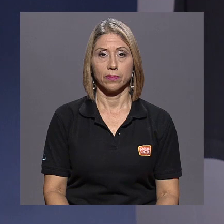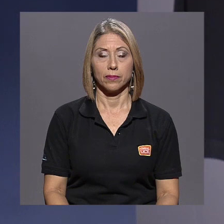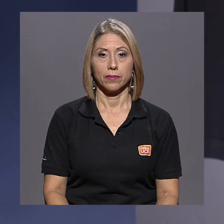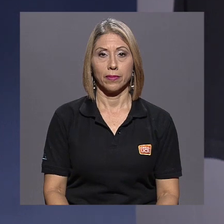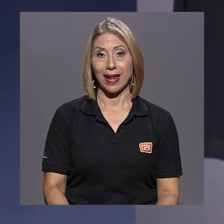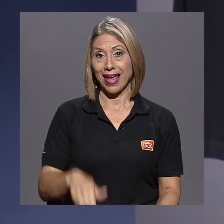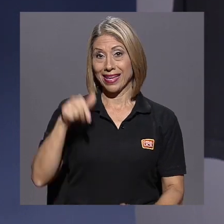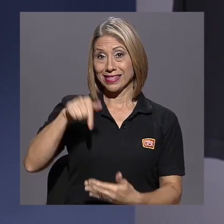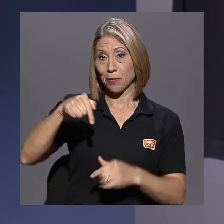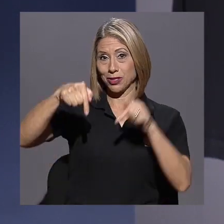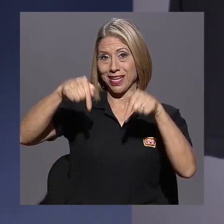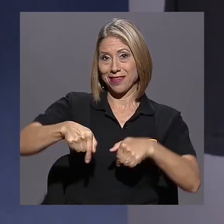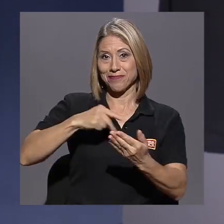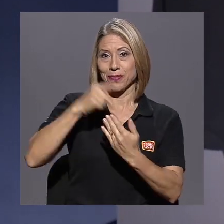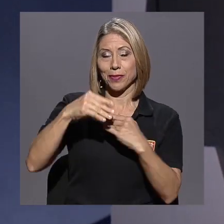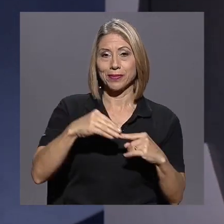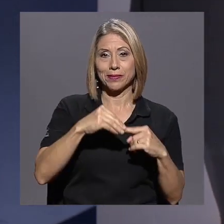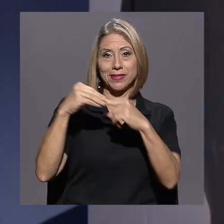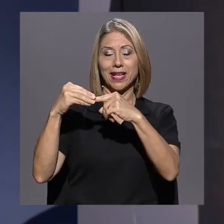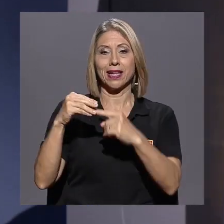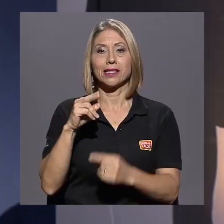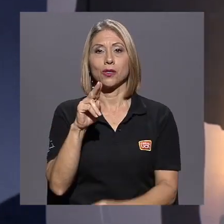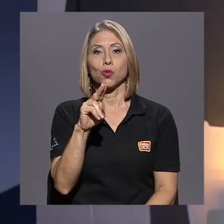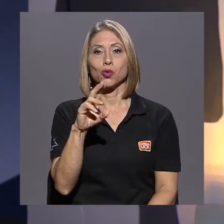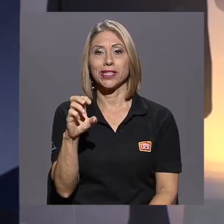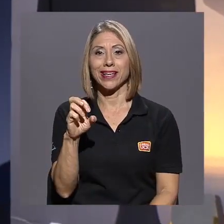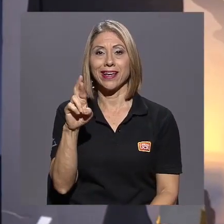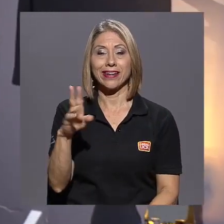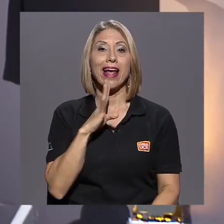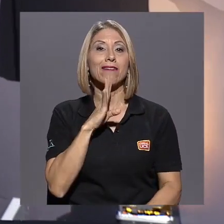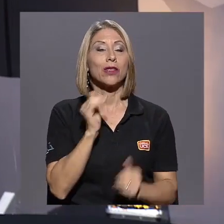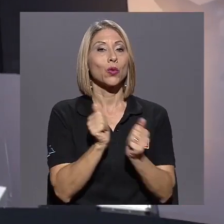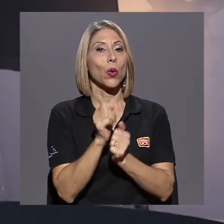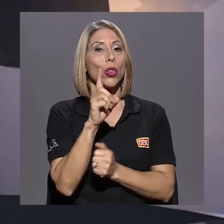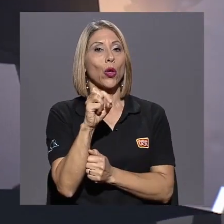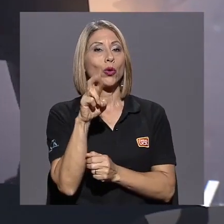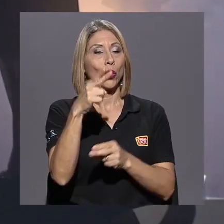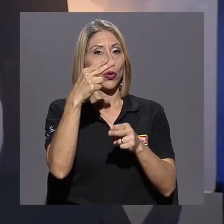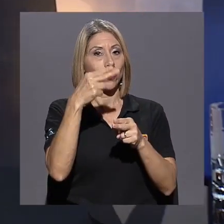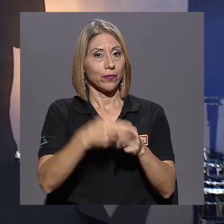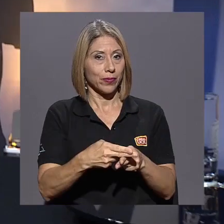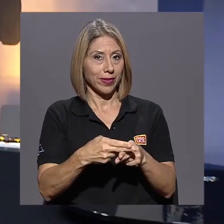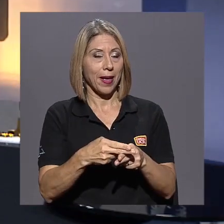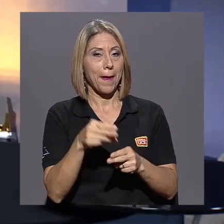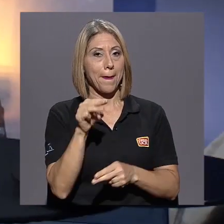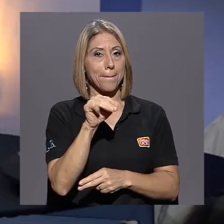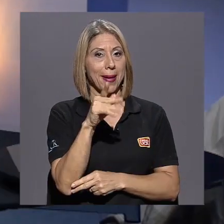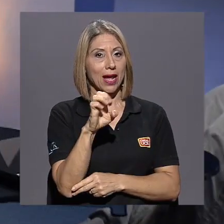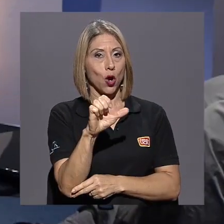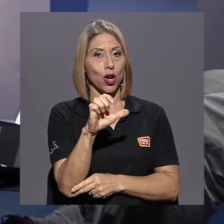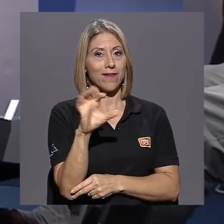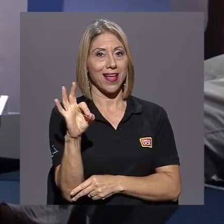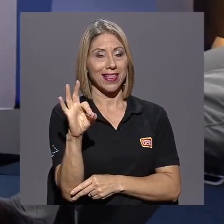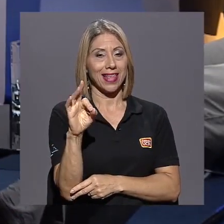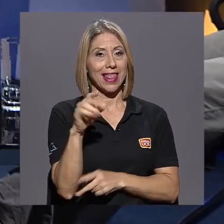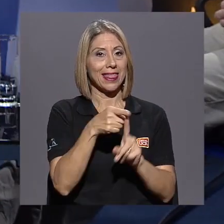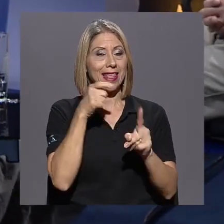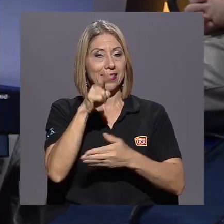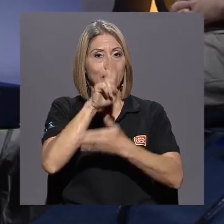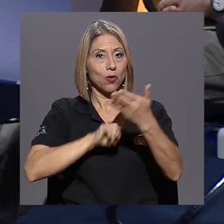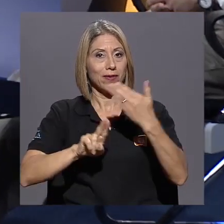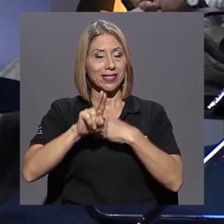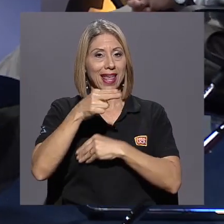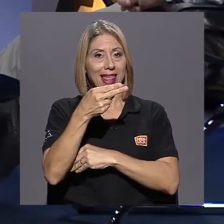estamos aquí en especiales sucederse conversando con el doctor fessler de la universidad leibniz de hannover